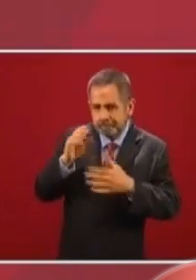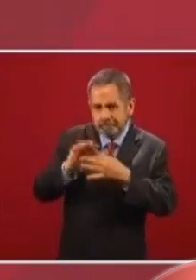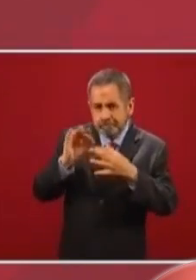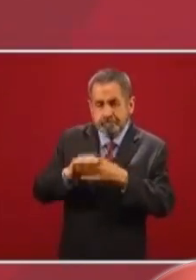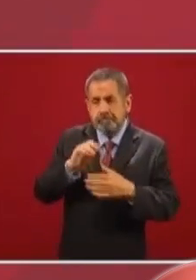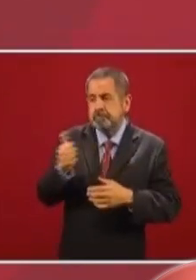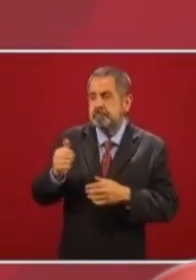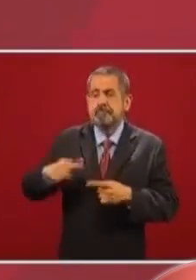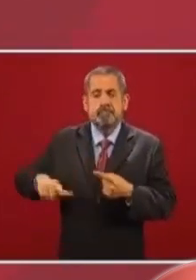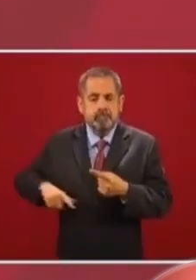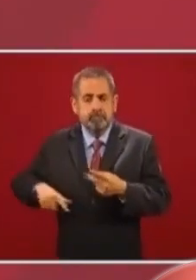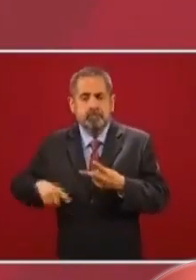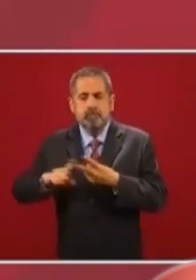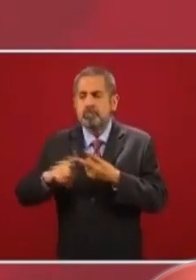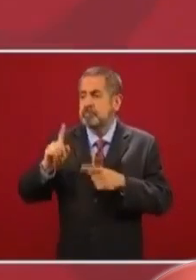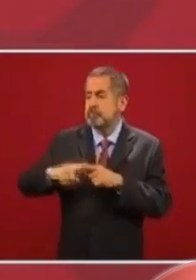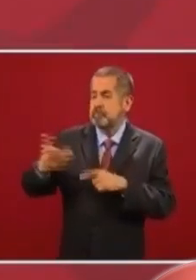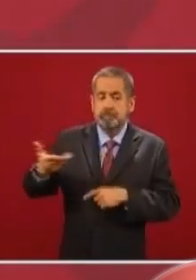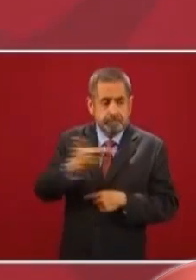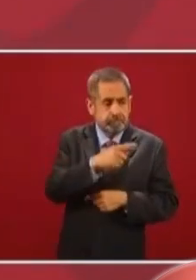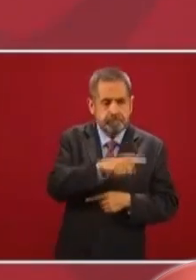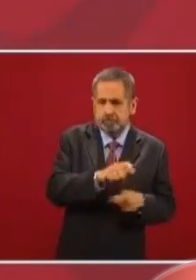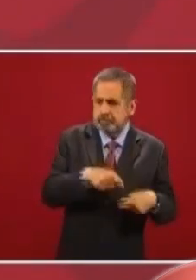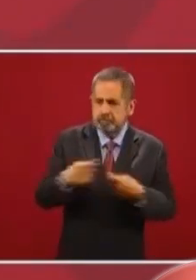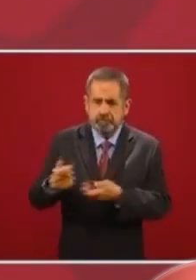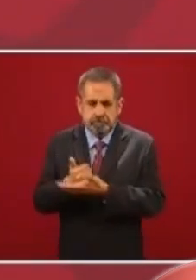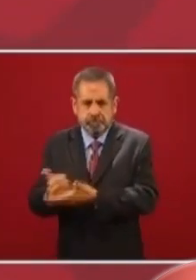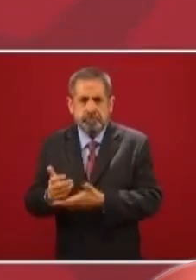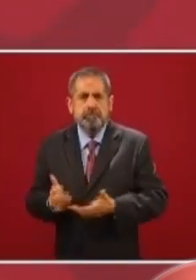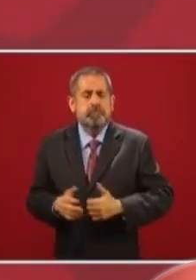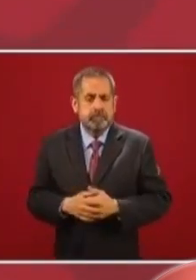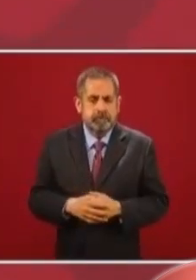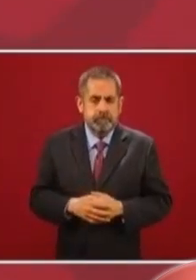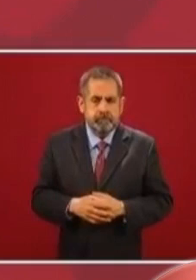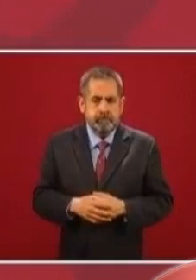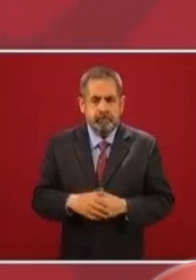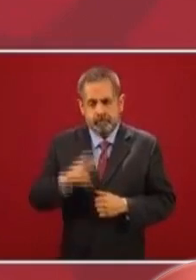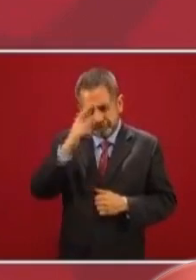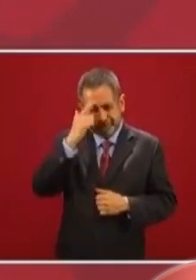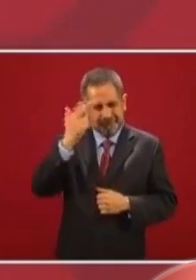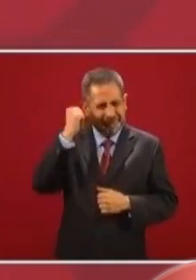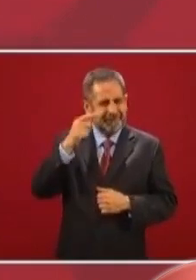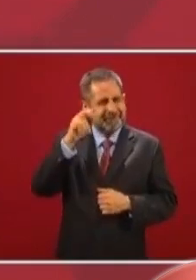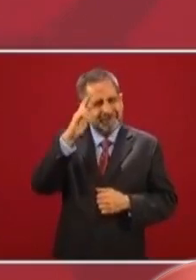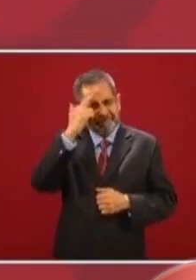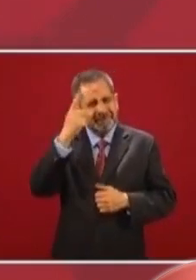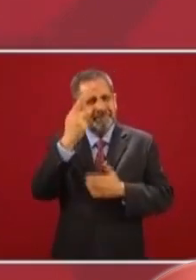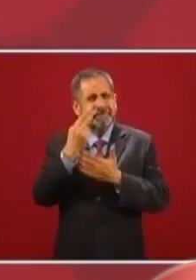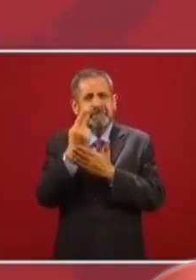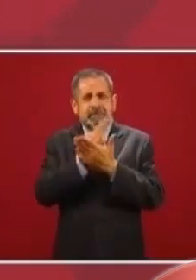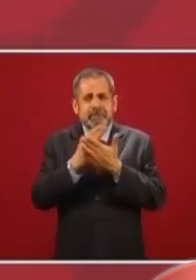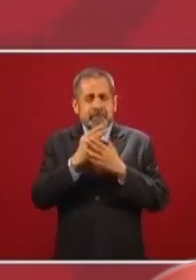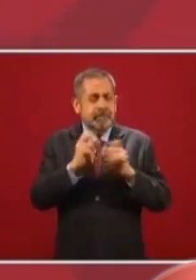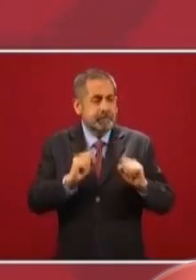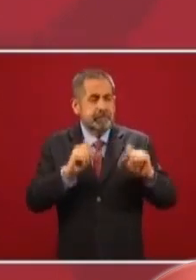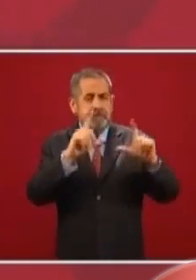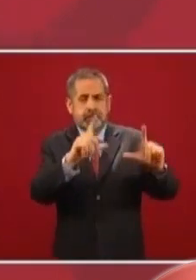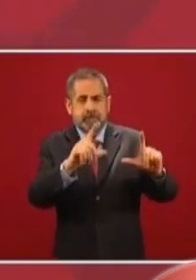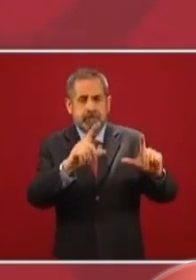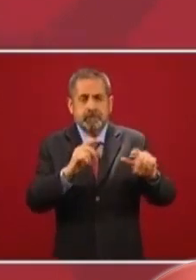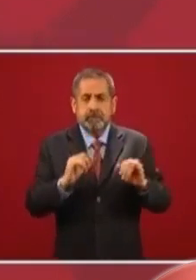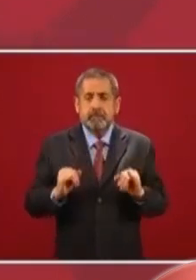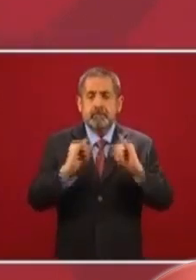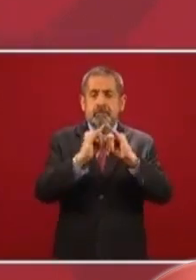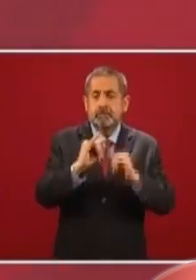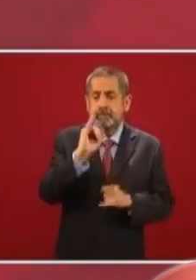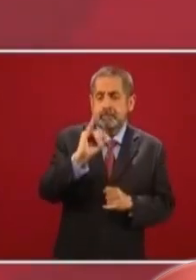dependencias, gobiernos o quien se lo solicite. Y en este caso, aquel famoso logotipo que ustedes vieron, es que el Instituto Mexicano de Transporte ha